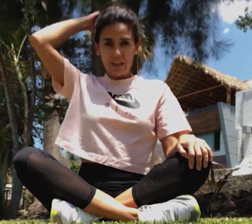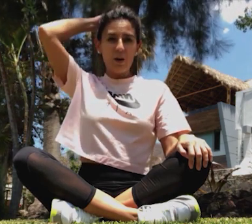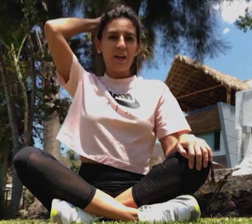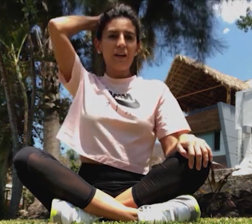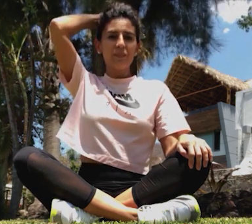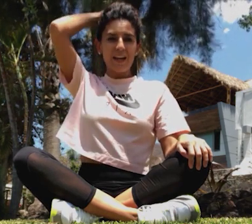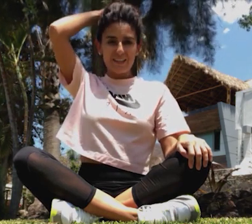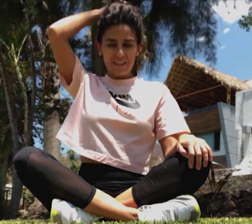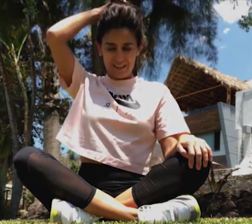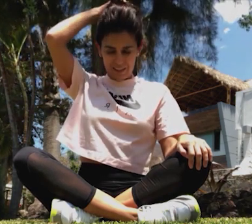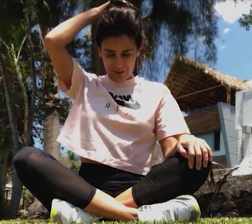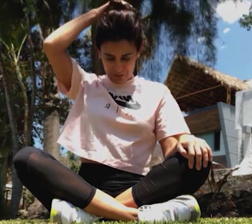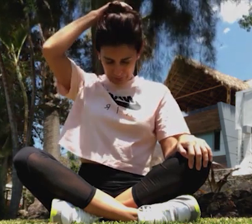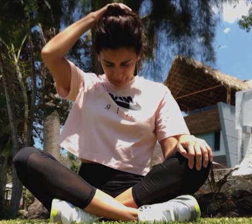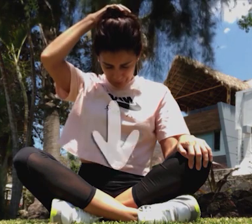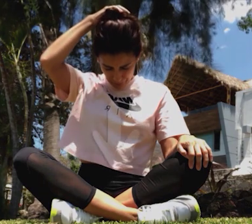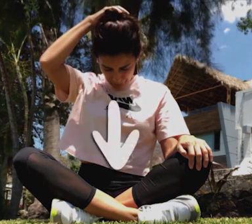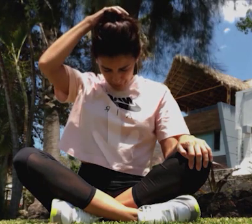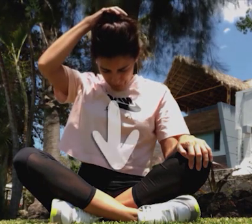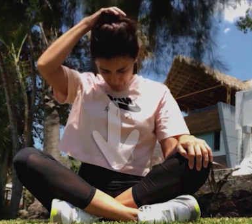Y ahora hacia el centro.